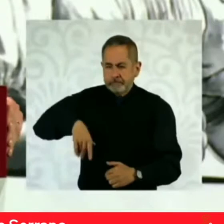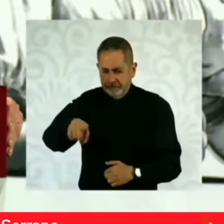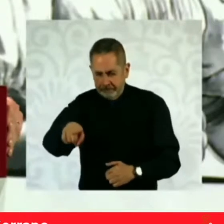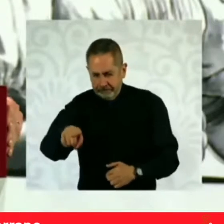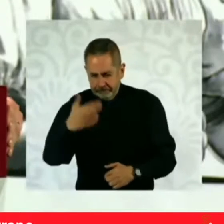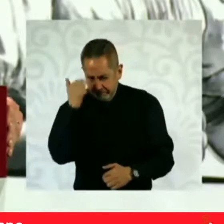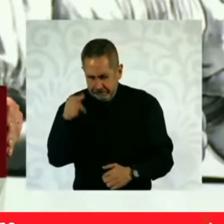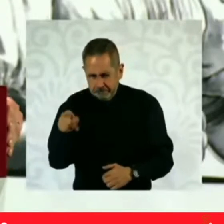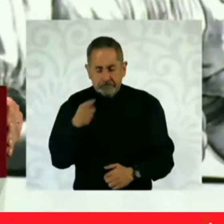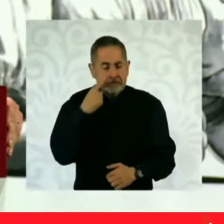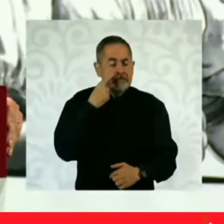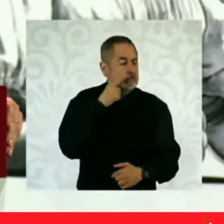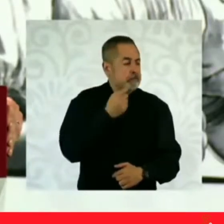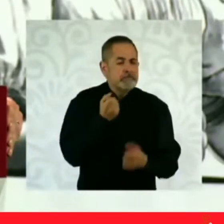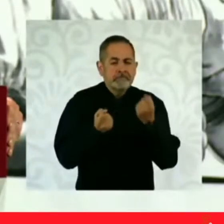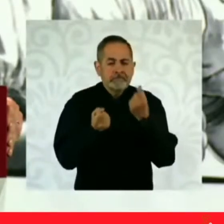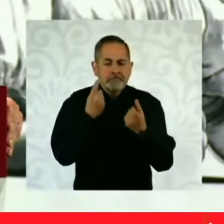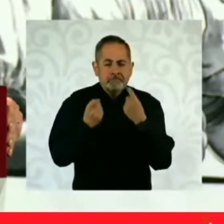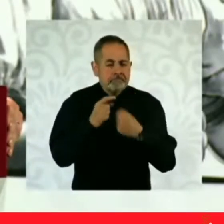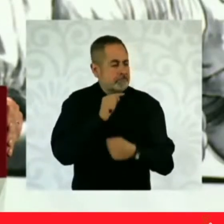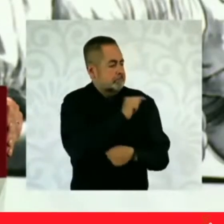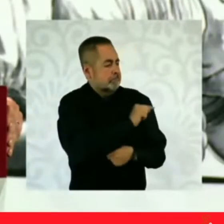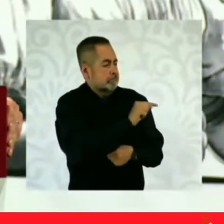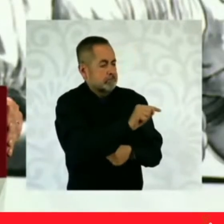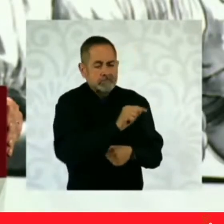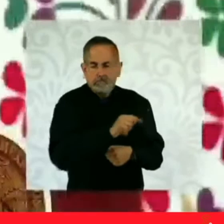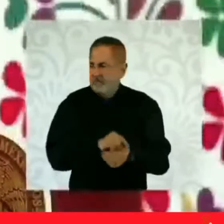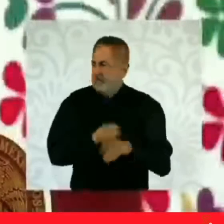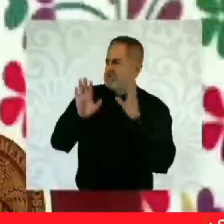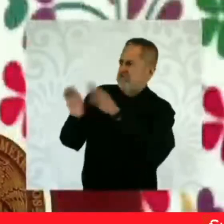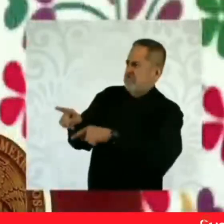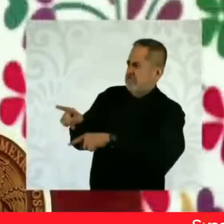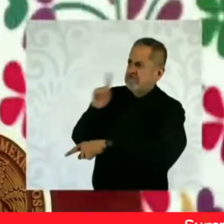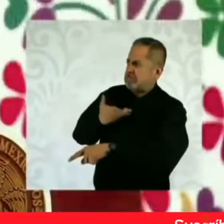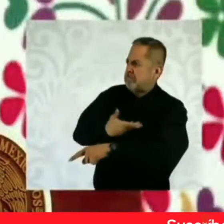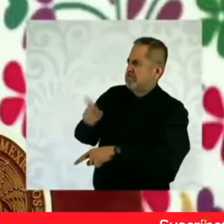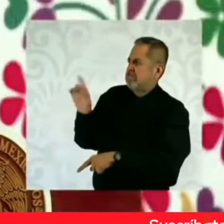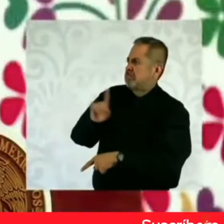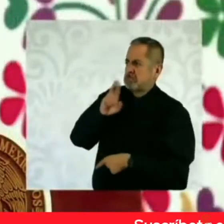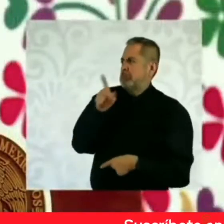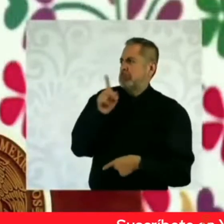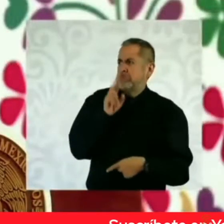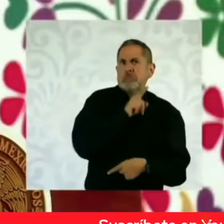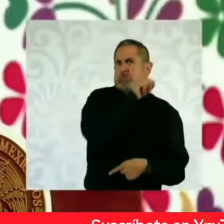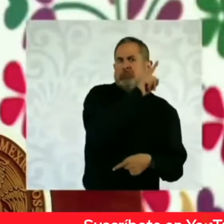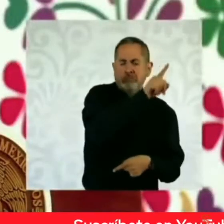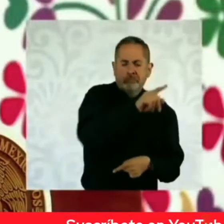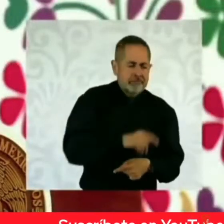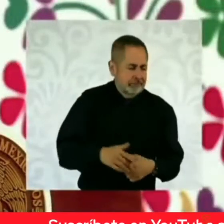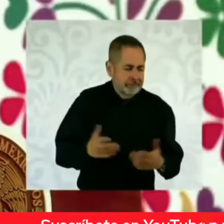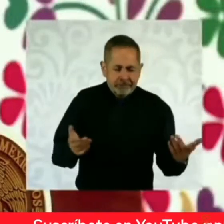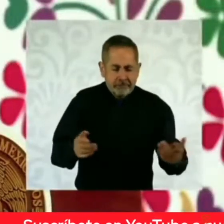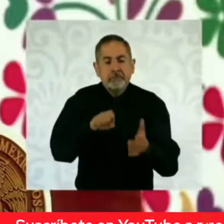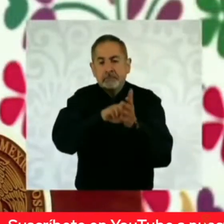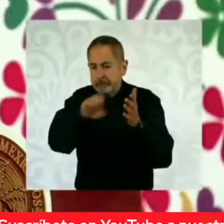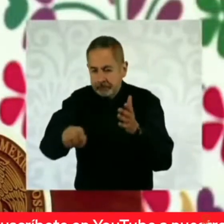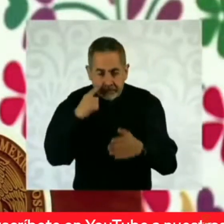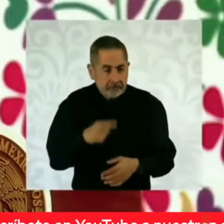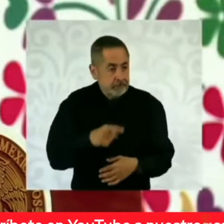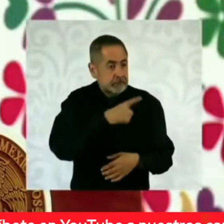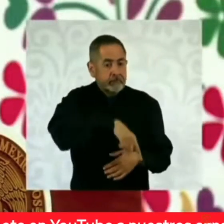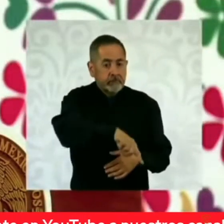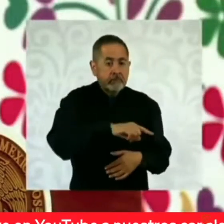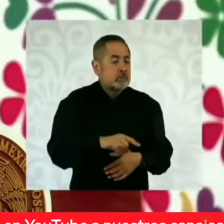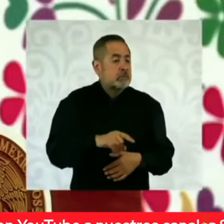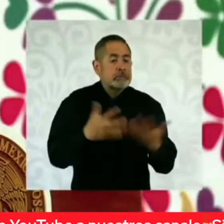mencionas, pues tienen sus ojos en otro lado. Pero, por ejemplo, del Consejo Coordinador Empresarial